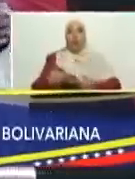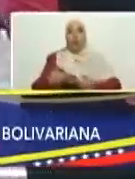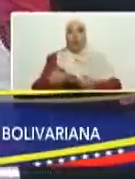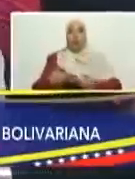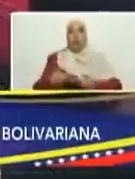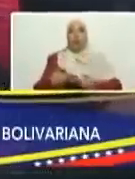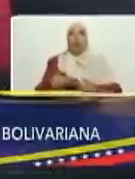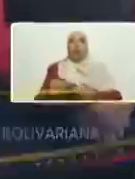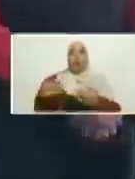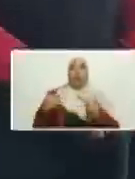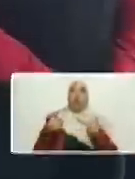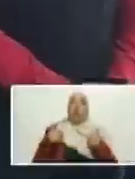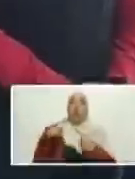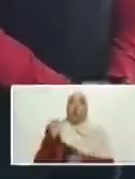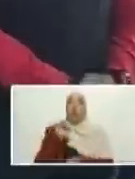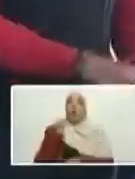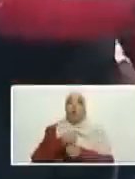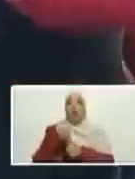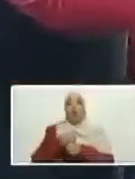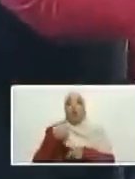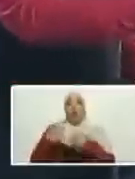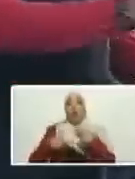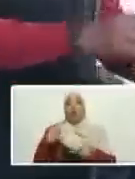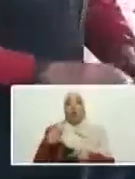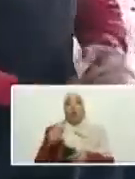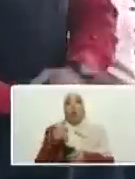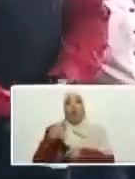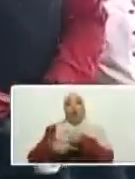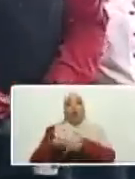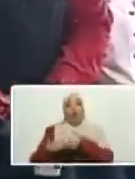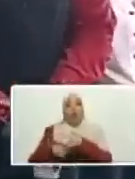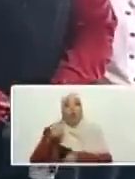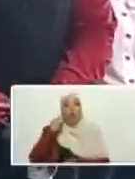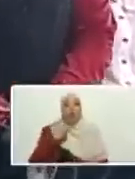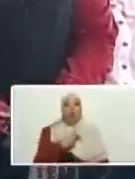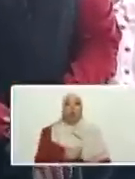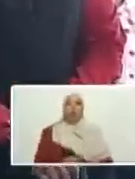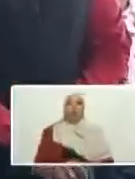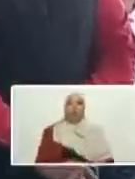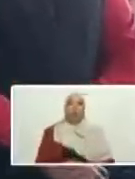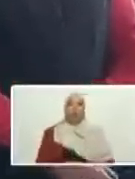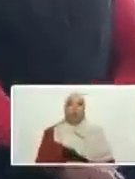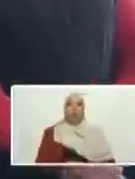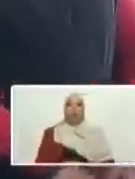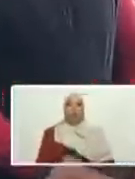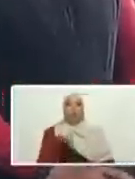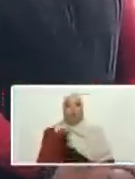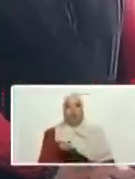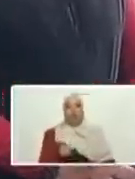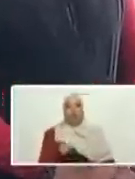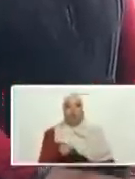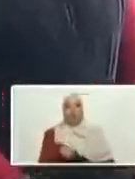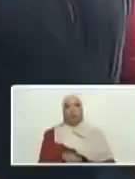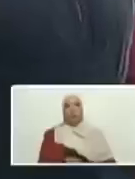59.959 millones de dólares. Es parte de lo que la revolución ha venido invirtiendo. Le cayó un poquito ahí en el ojo.